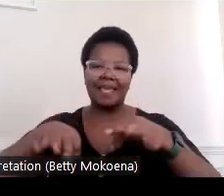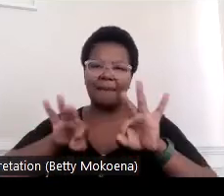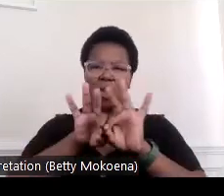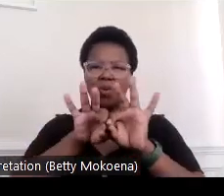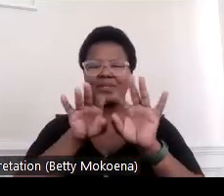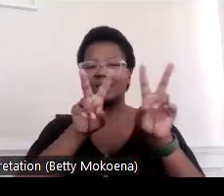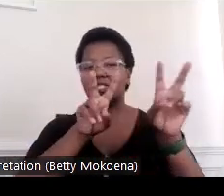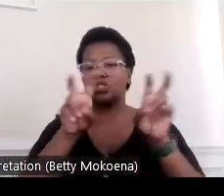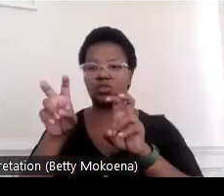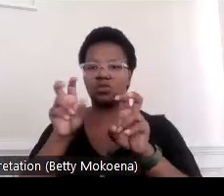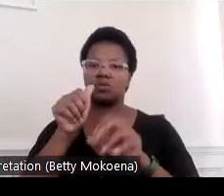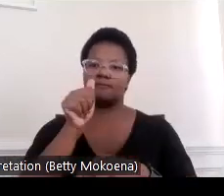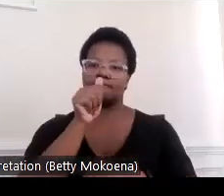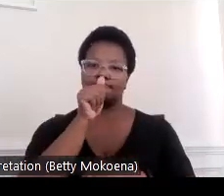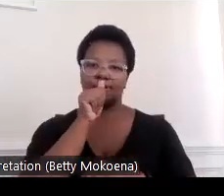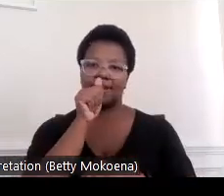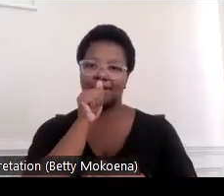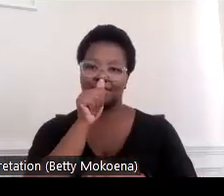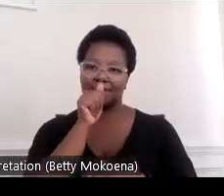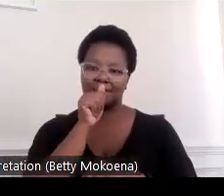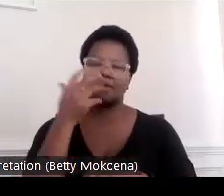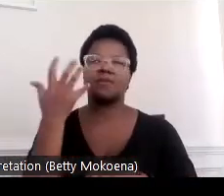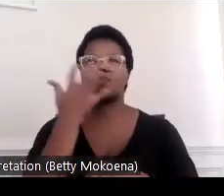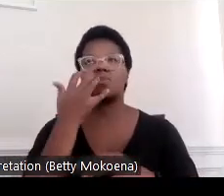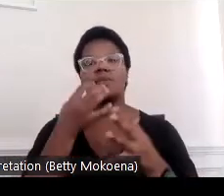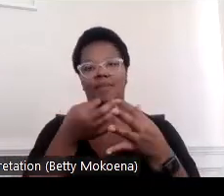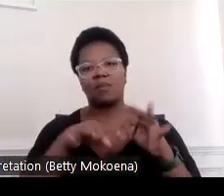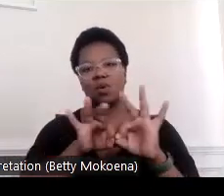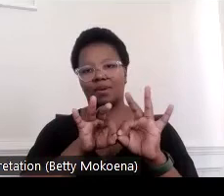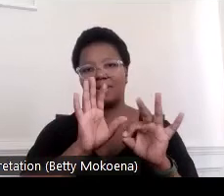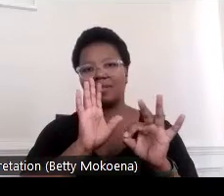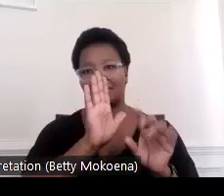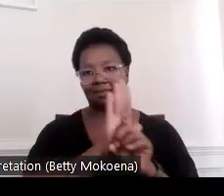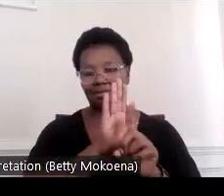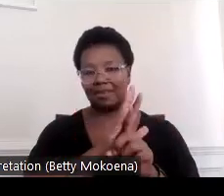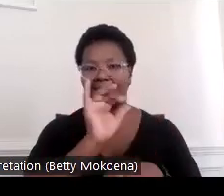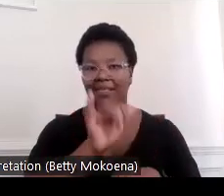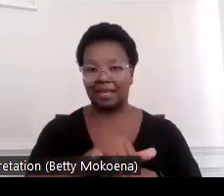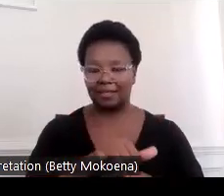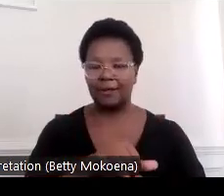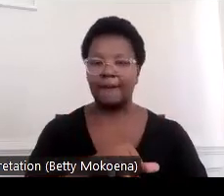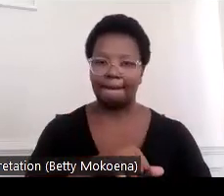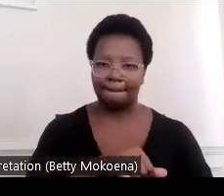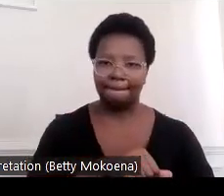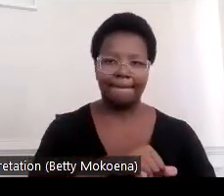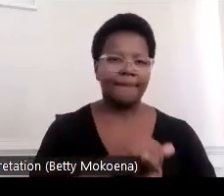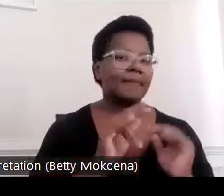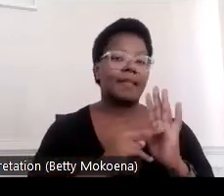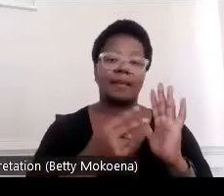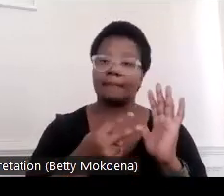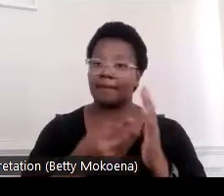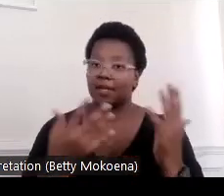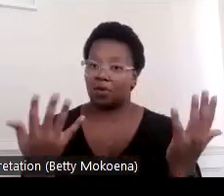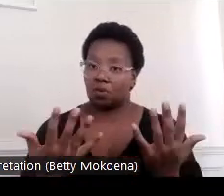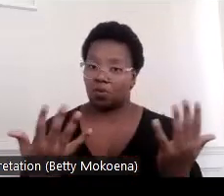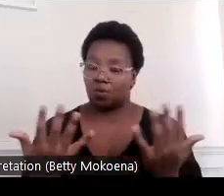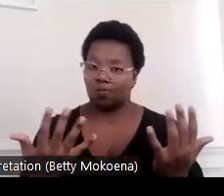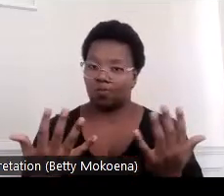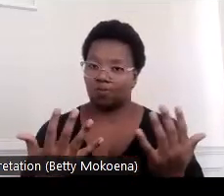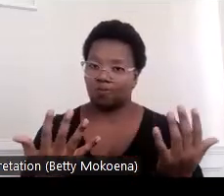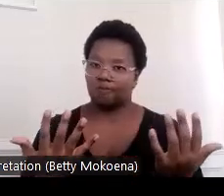la privacidad es algo un aspecto súper súper importante y qué quiere decir eso bueno